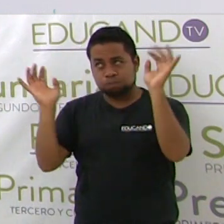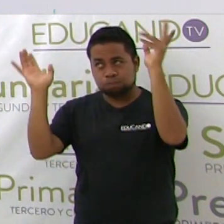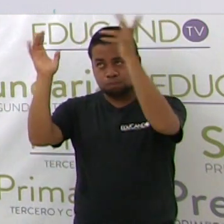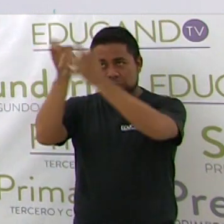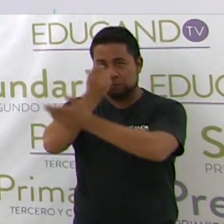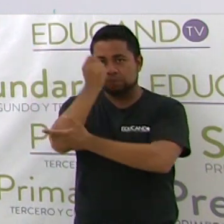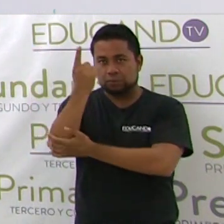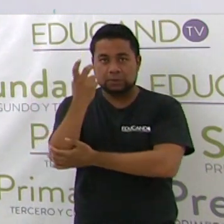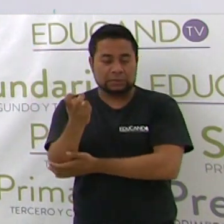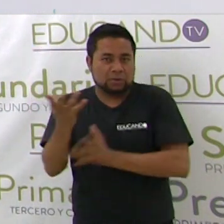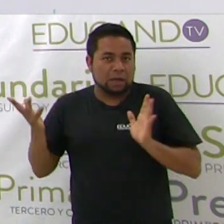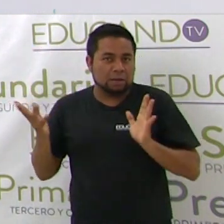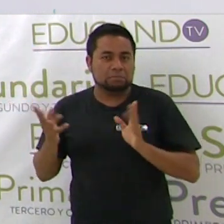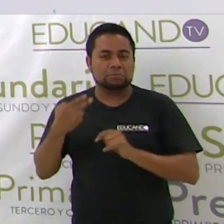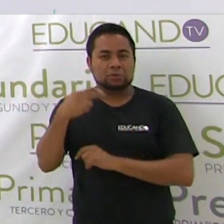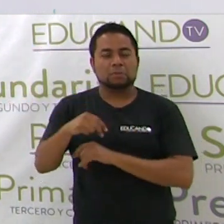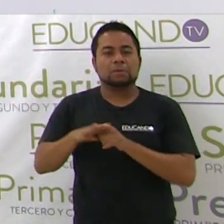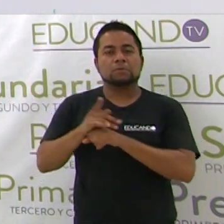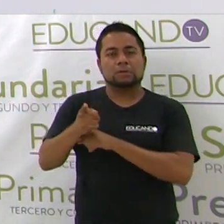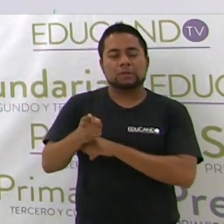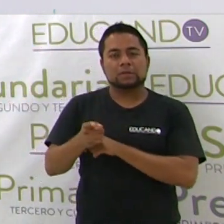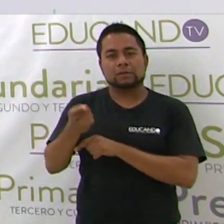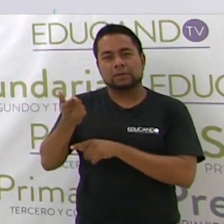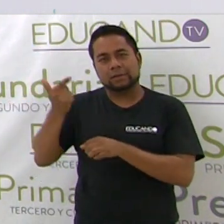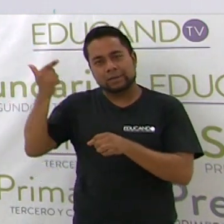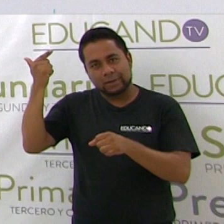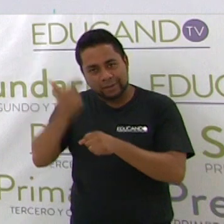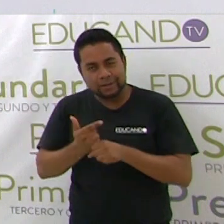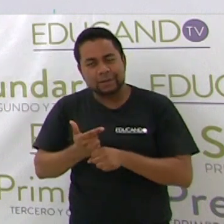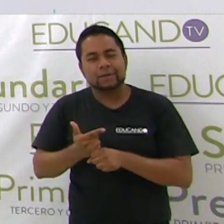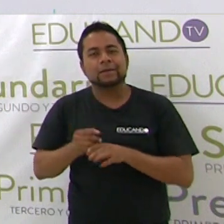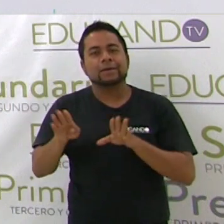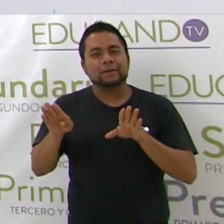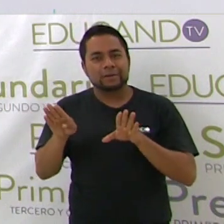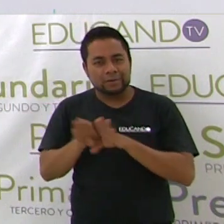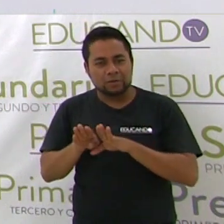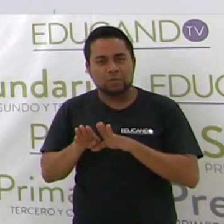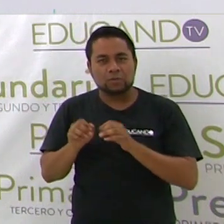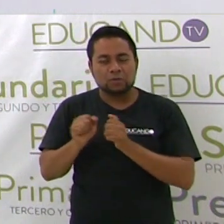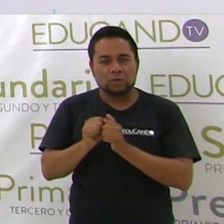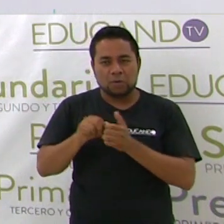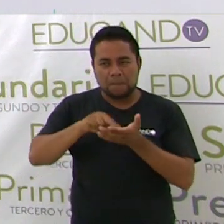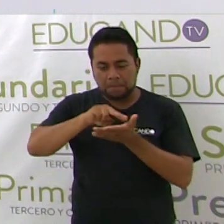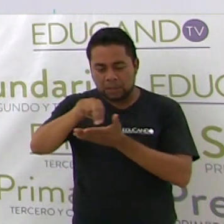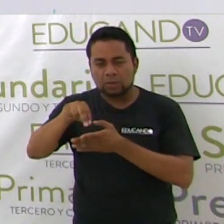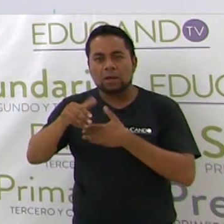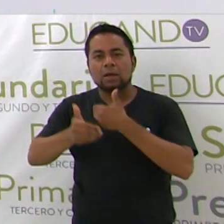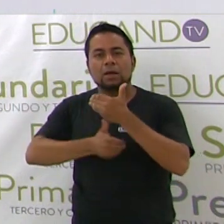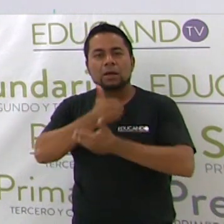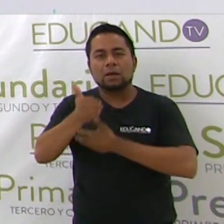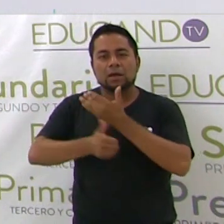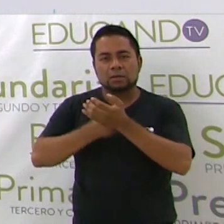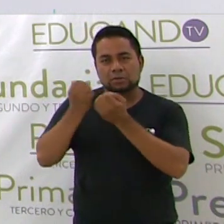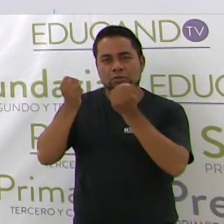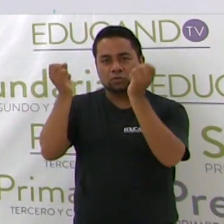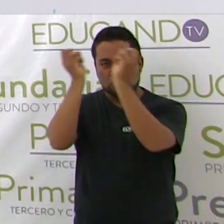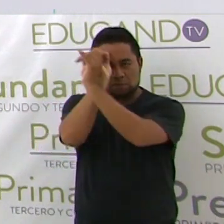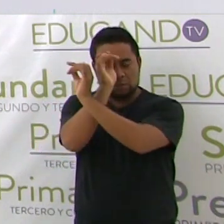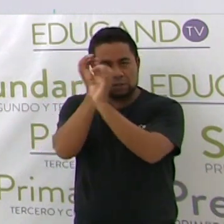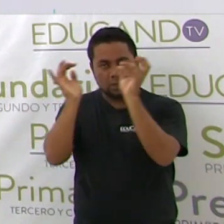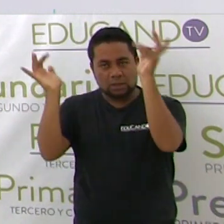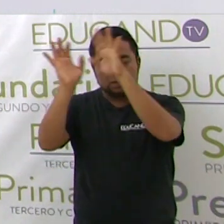creatividad. Así le llamó. ¿Por qué? Porque ella ha descubierto que a través de la pintura puede desarrollar su imaginación,